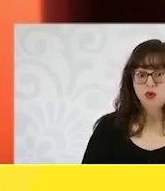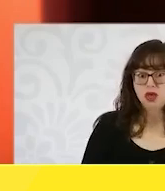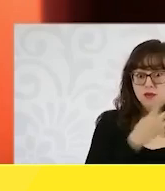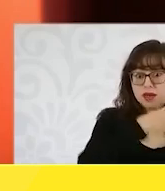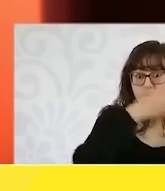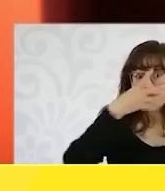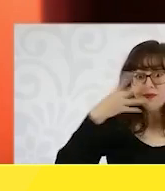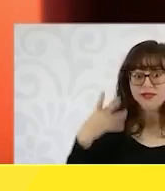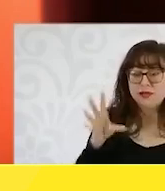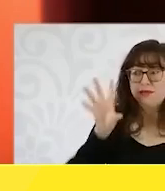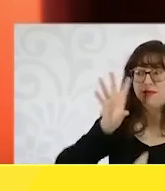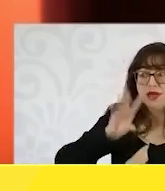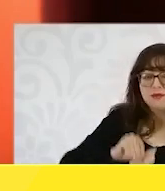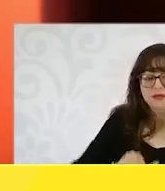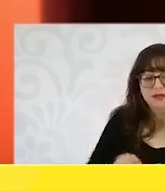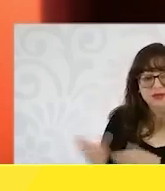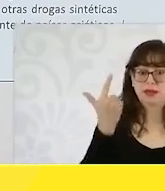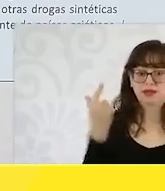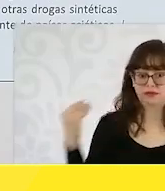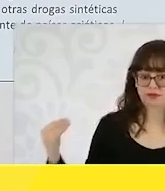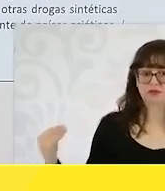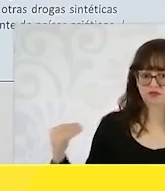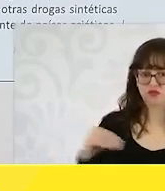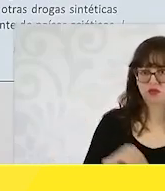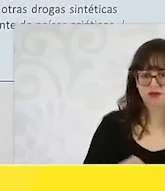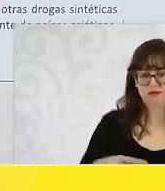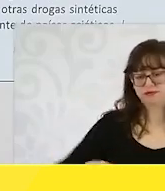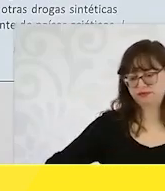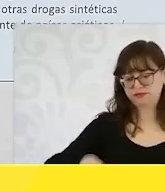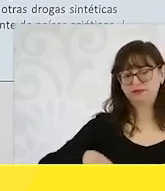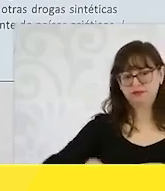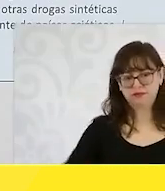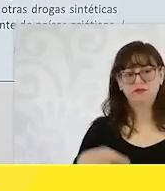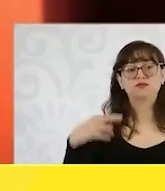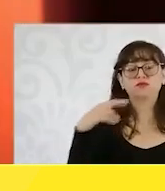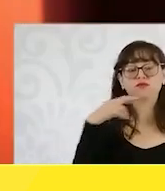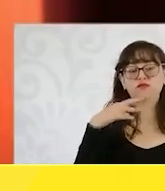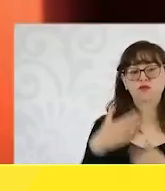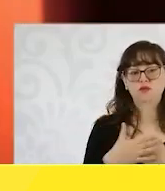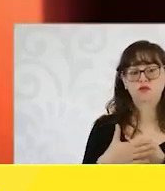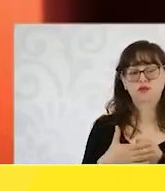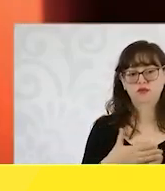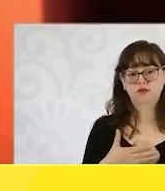que no es con amenazas ni con aranceles como se va a atender, por ejemplo, el tema del